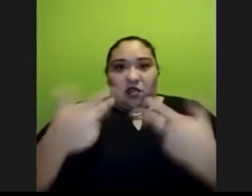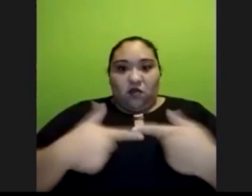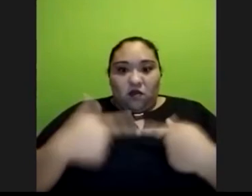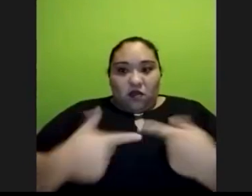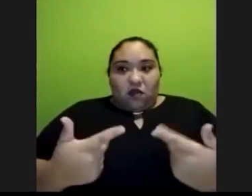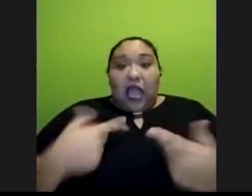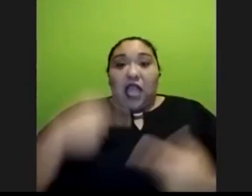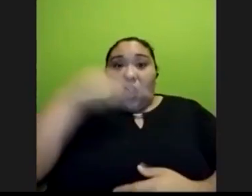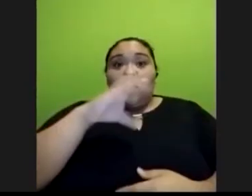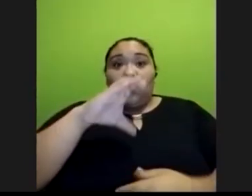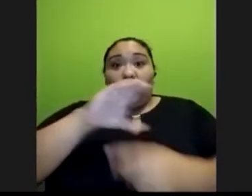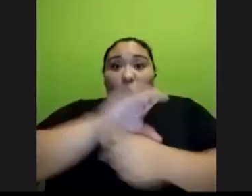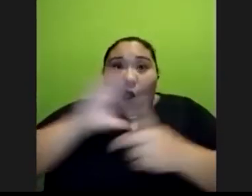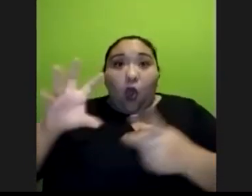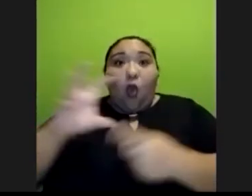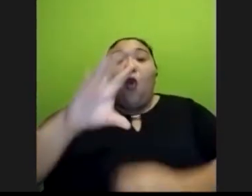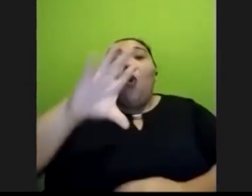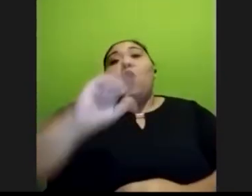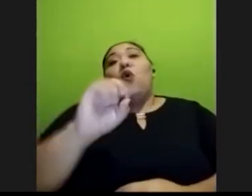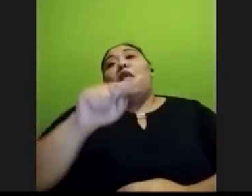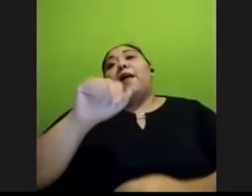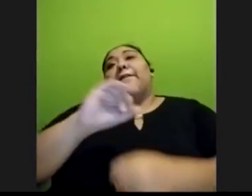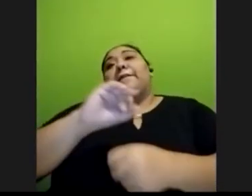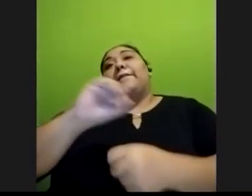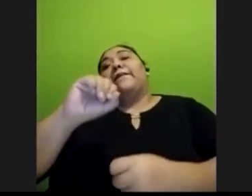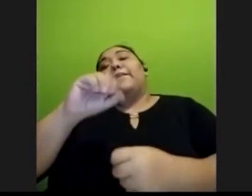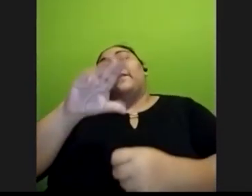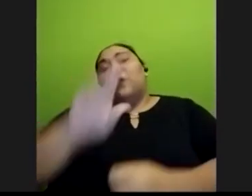pues en su propio ámbito, ya sea la comunidad